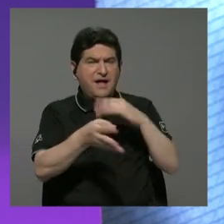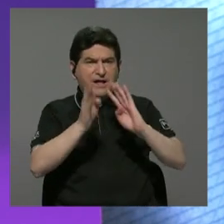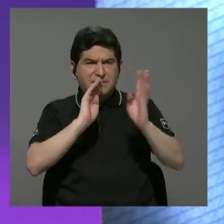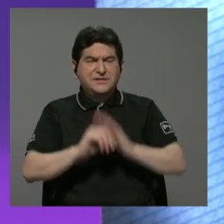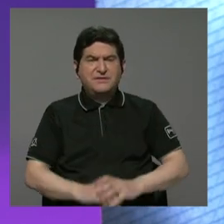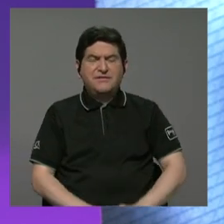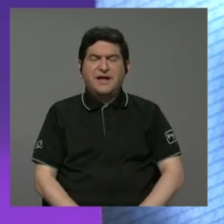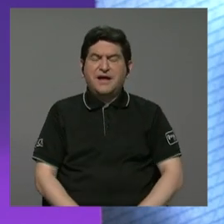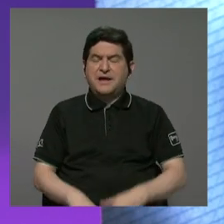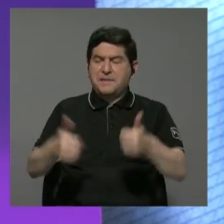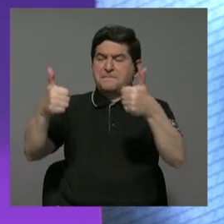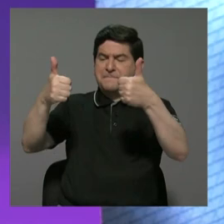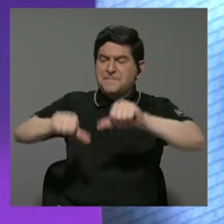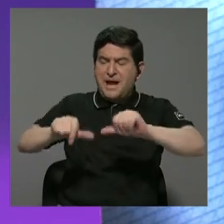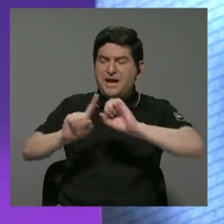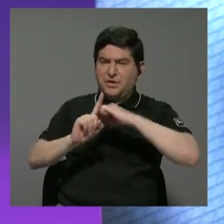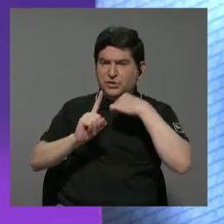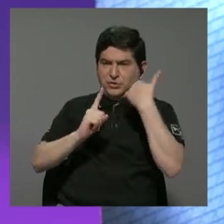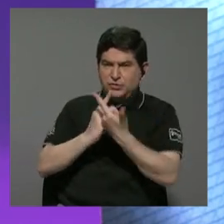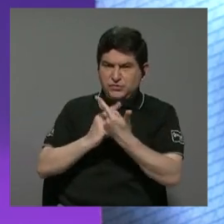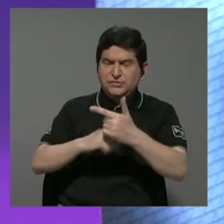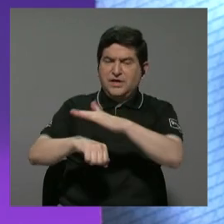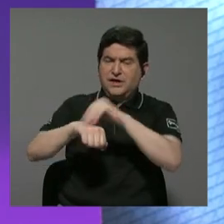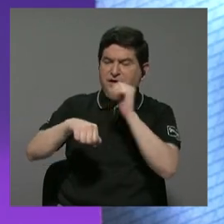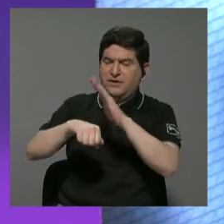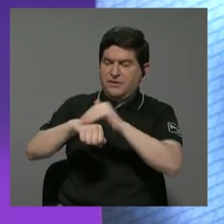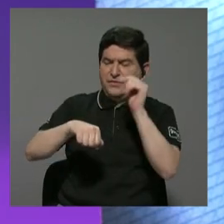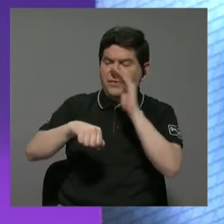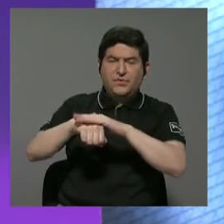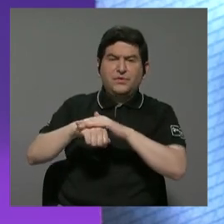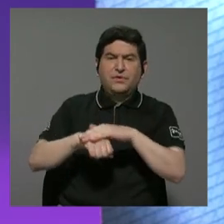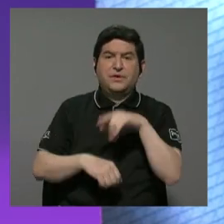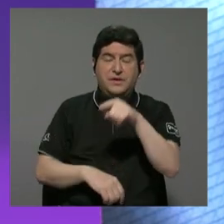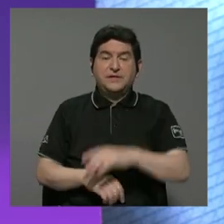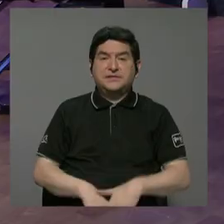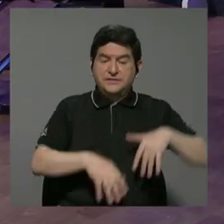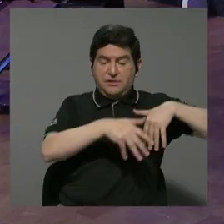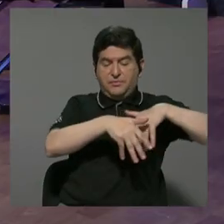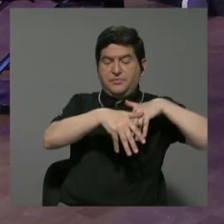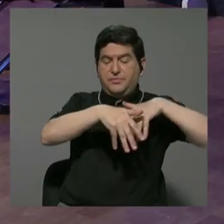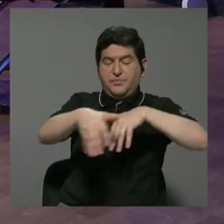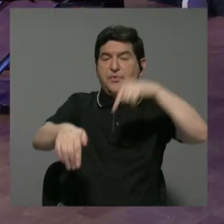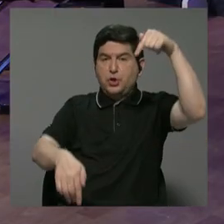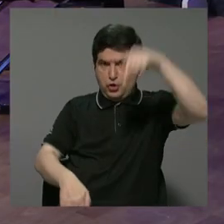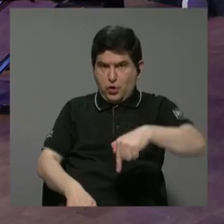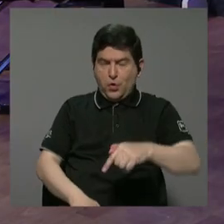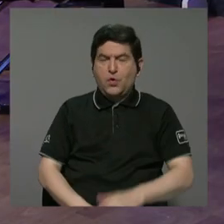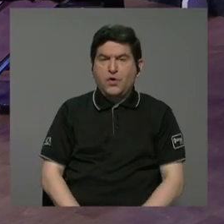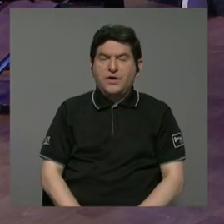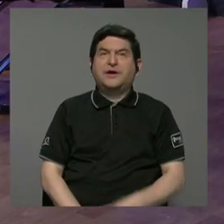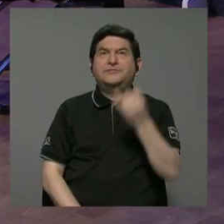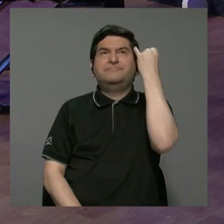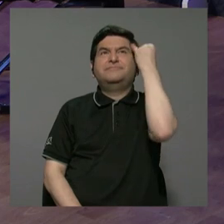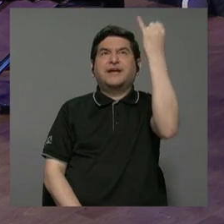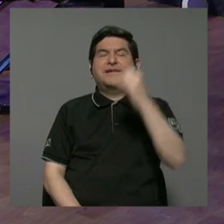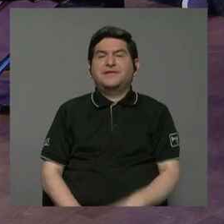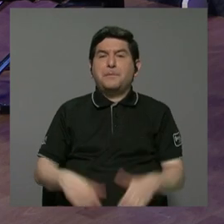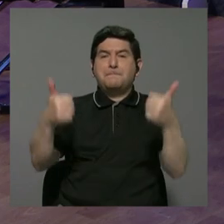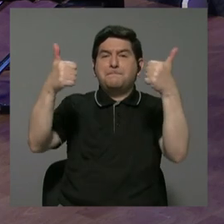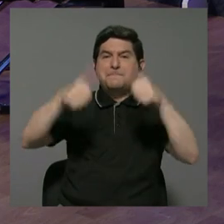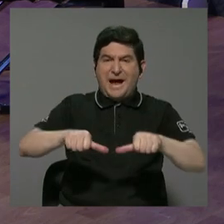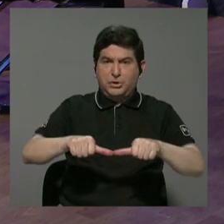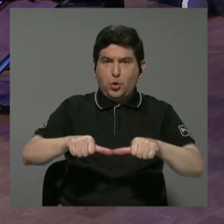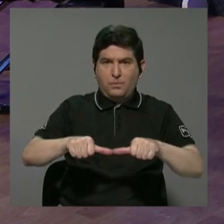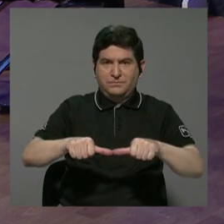del pacto social, ¿verdad? Y la convocatoria de esta movilización de hoy bajo ese concepto de pacto, ¿no? Y